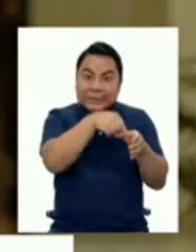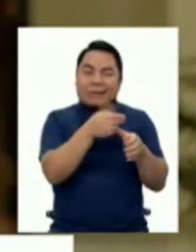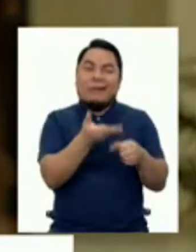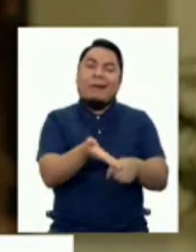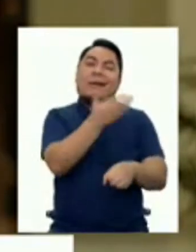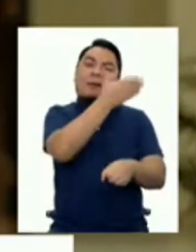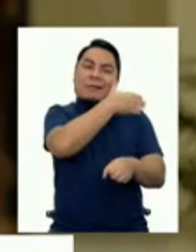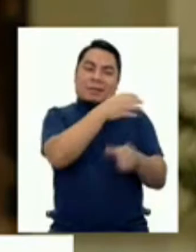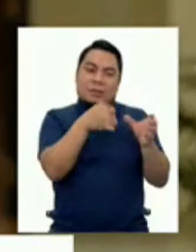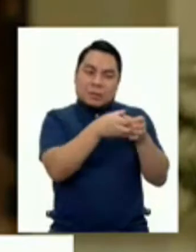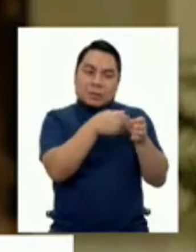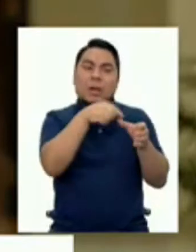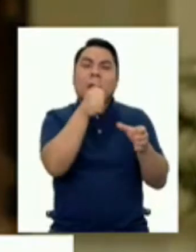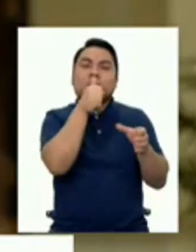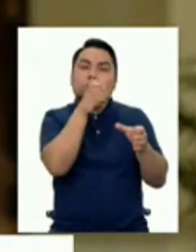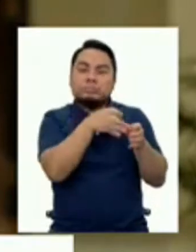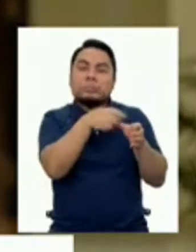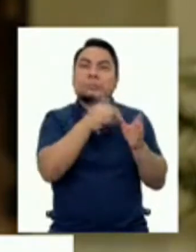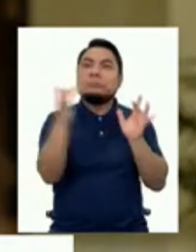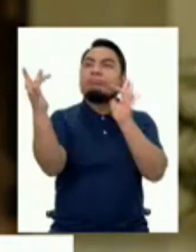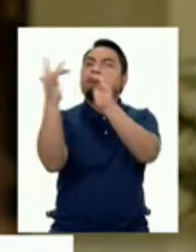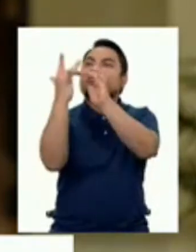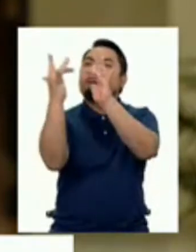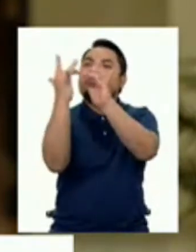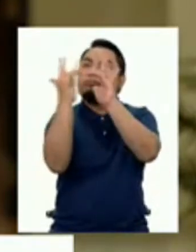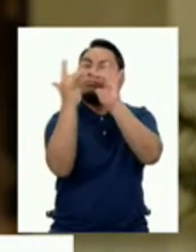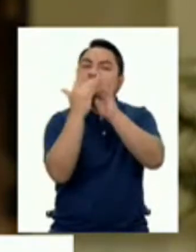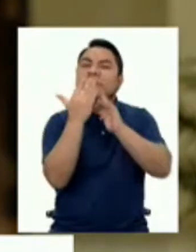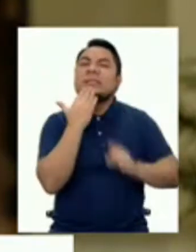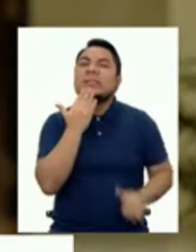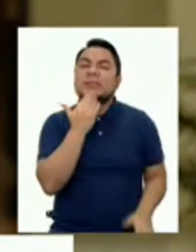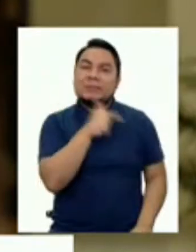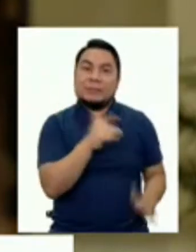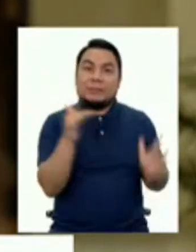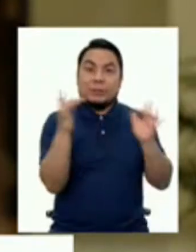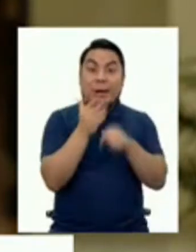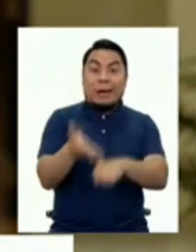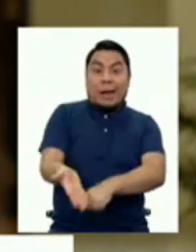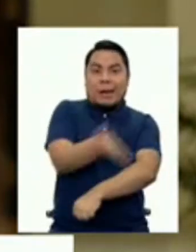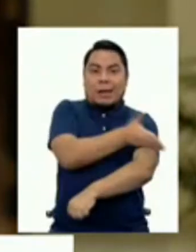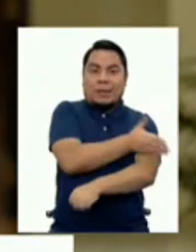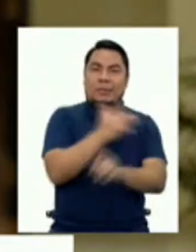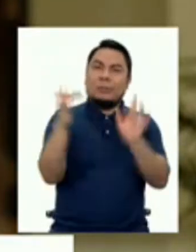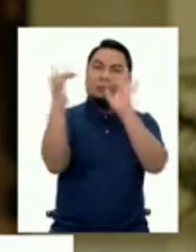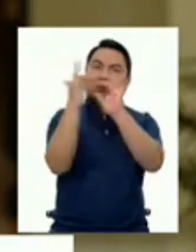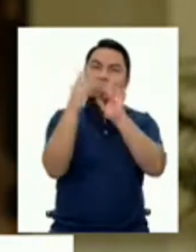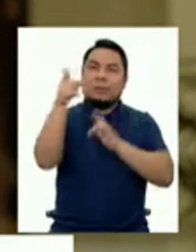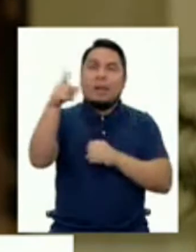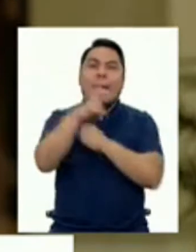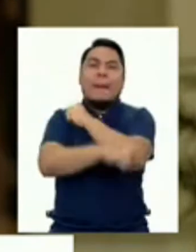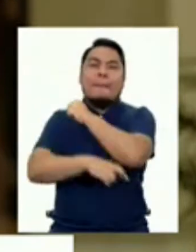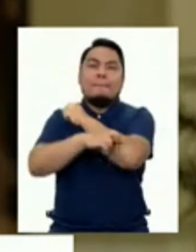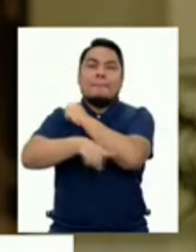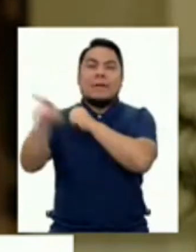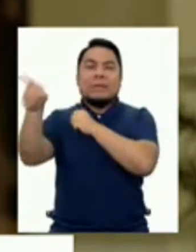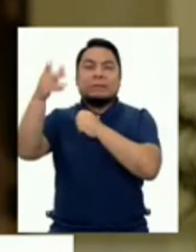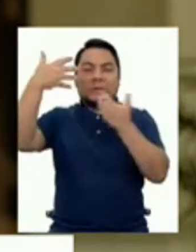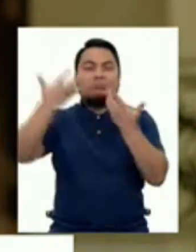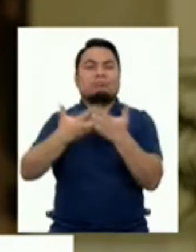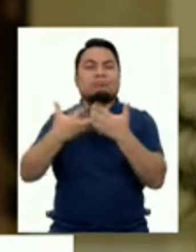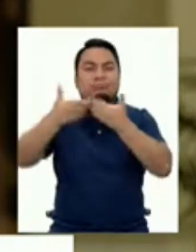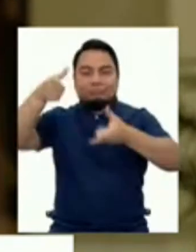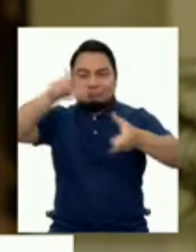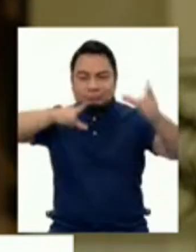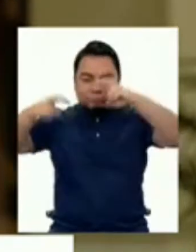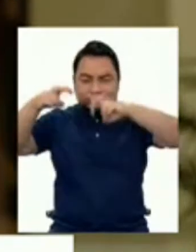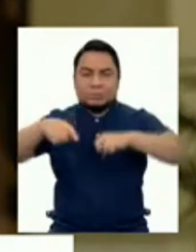coordinaciones y en tratativas con las alternativas más serias en